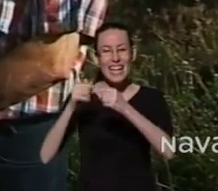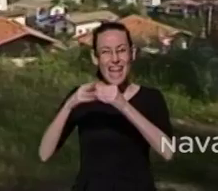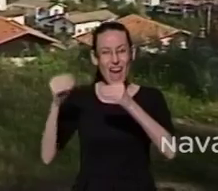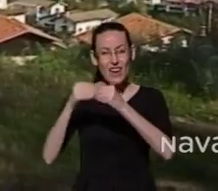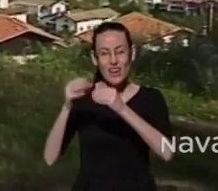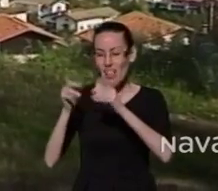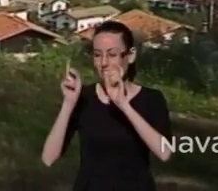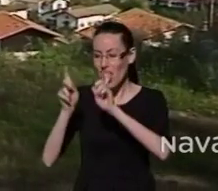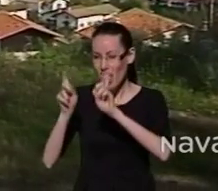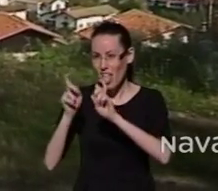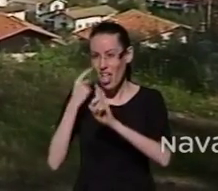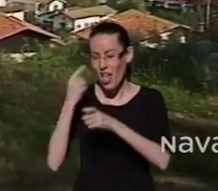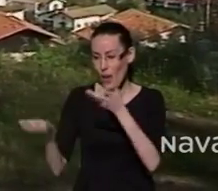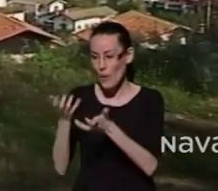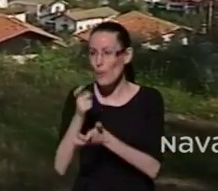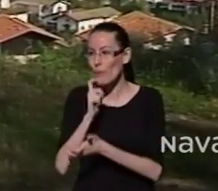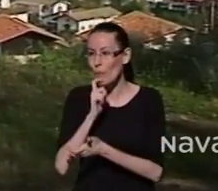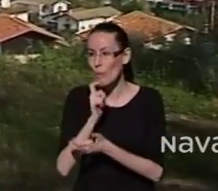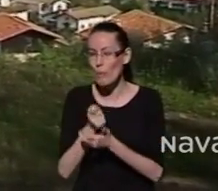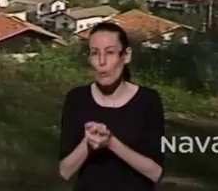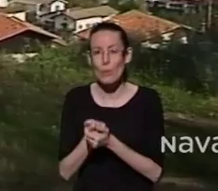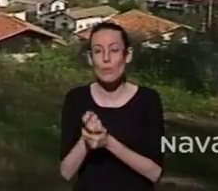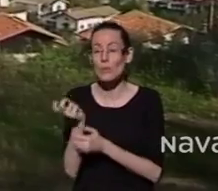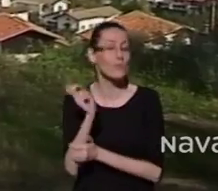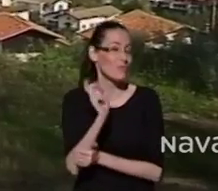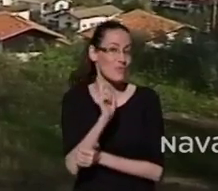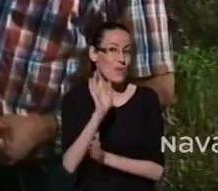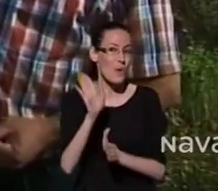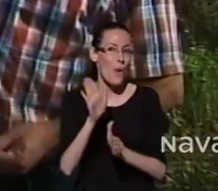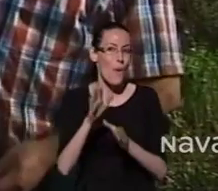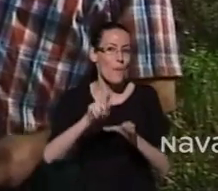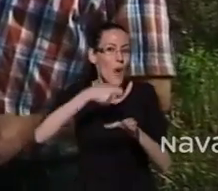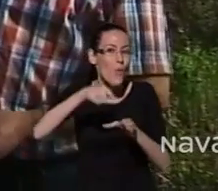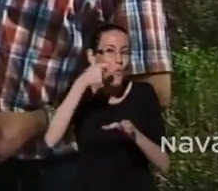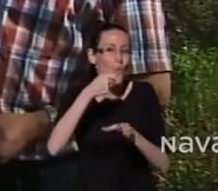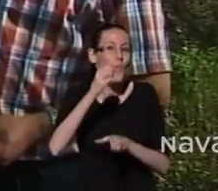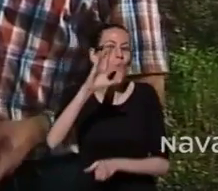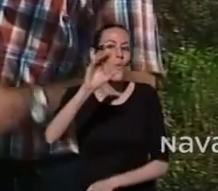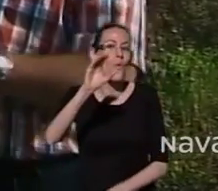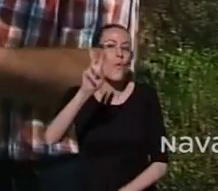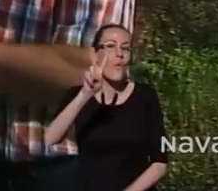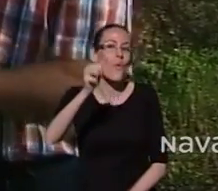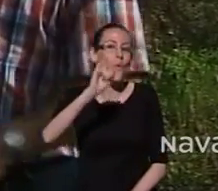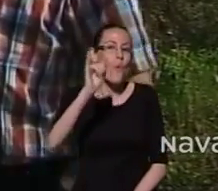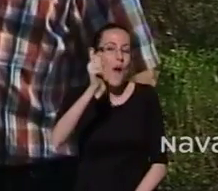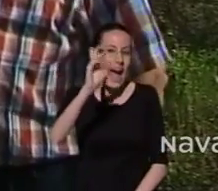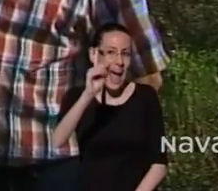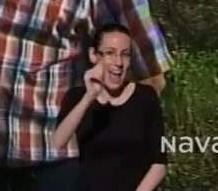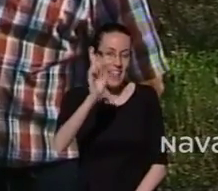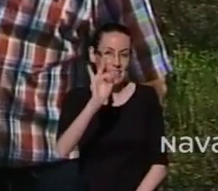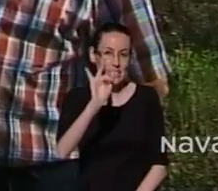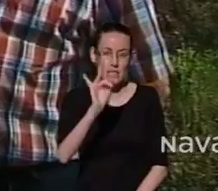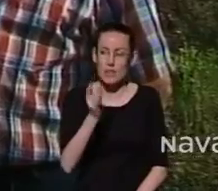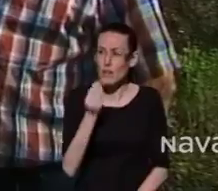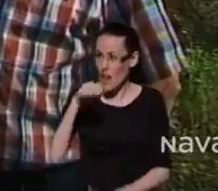cuajadas sí. Por cierto, ¿no tendrás la receta de los canutillos de Zumbilla? No, no. No te voy a dar la receta. ¿De